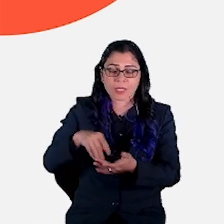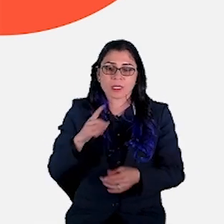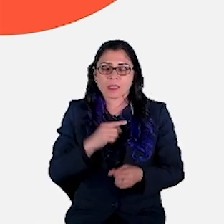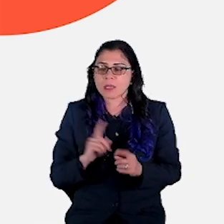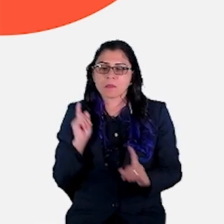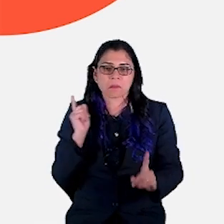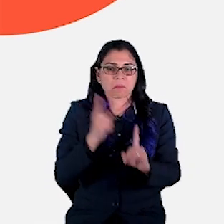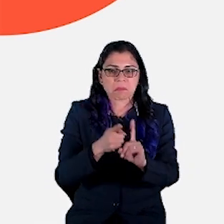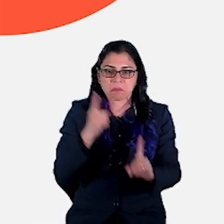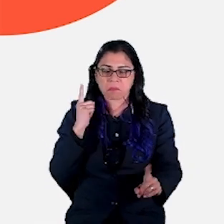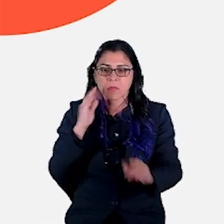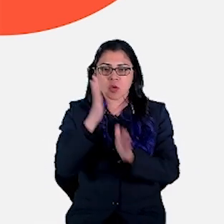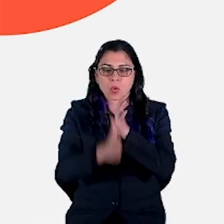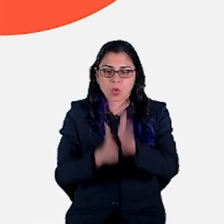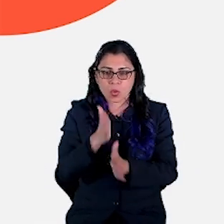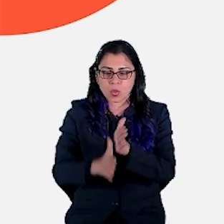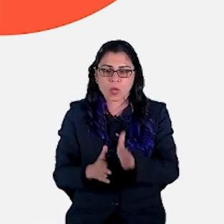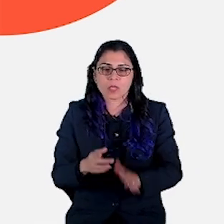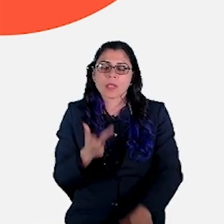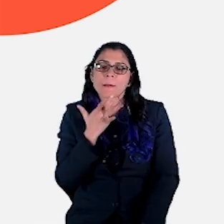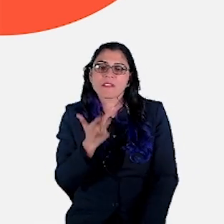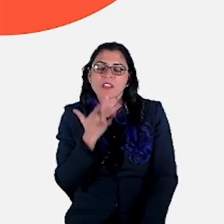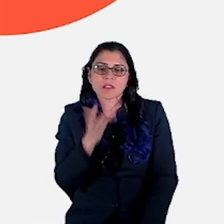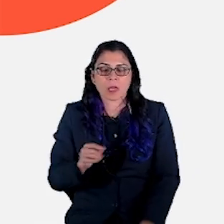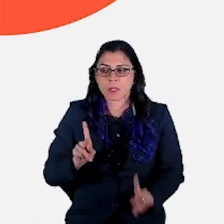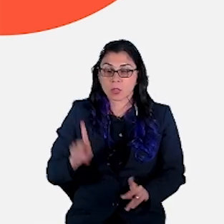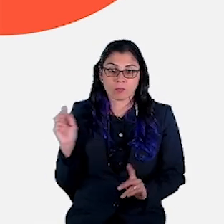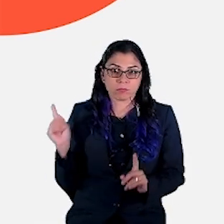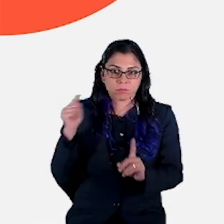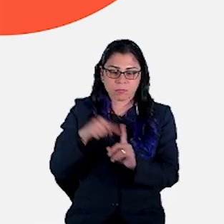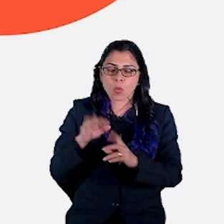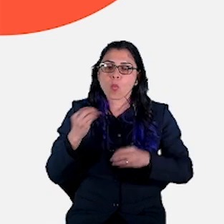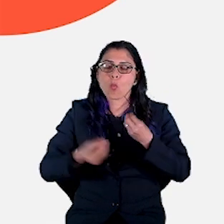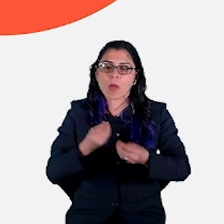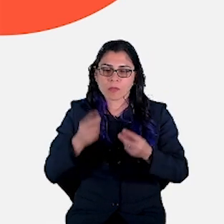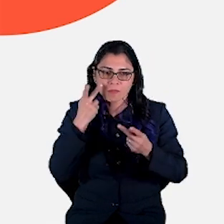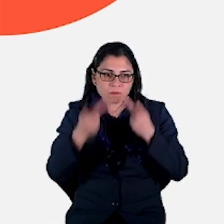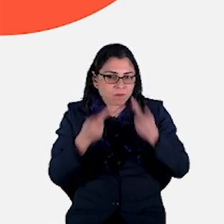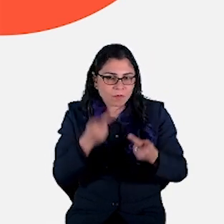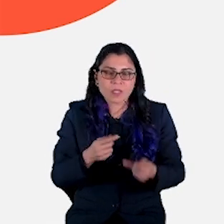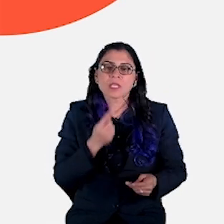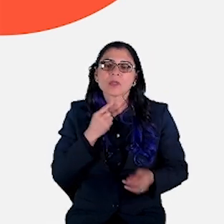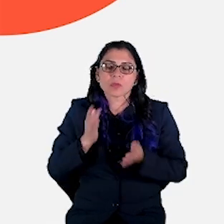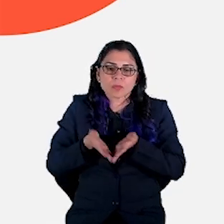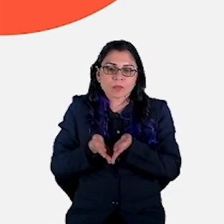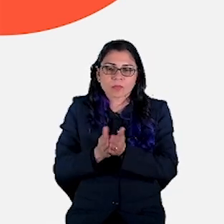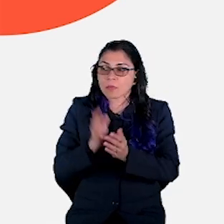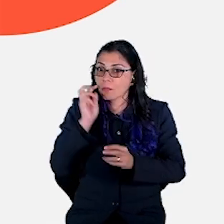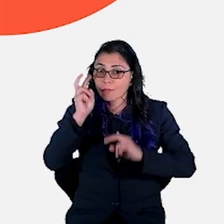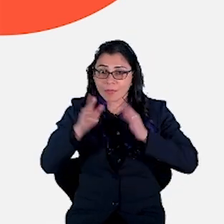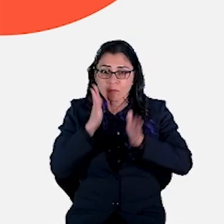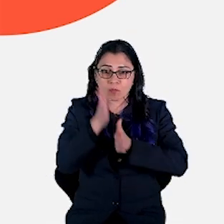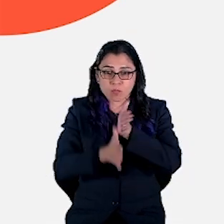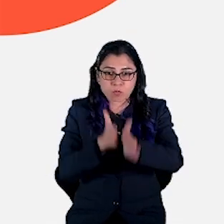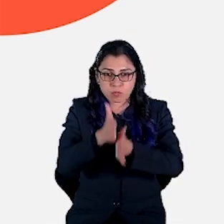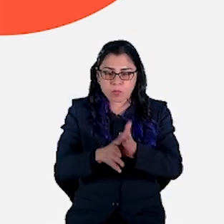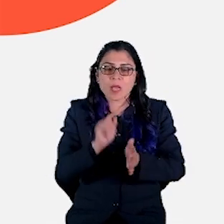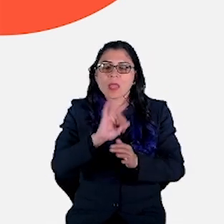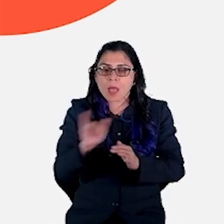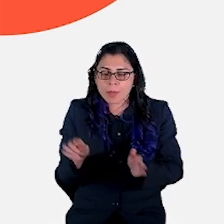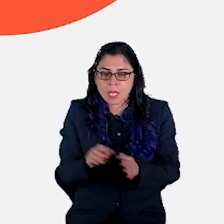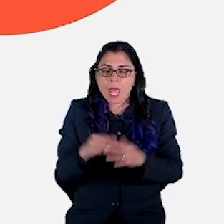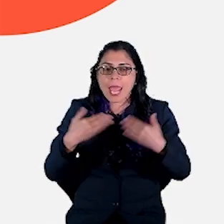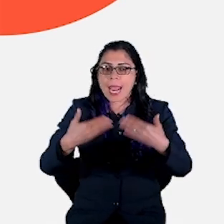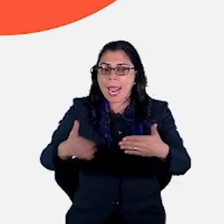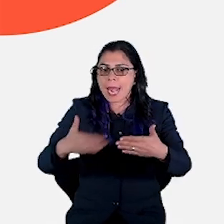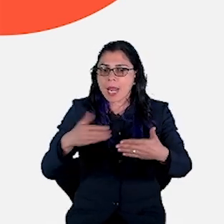viceversa uno de los tours preferidos por los que aquí nos visitan cuando vienen en las visitas de cruceros el canal